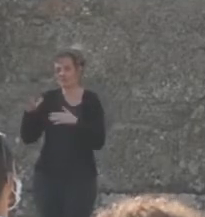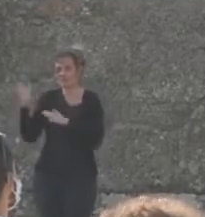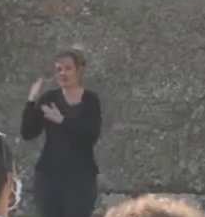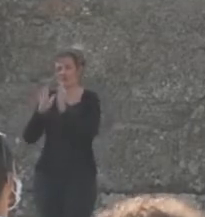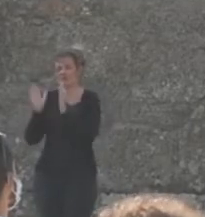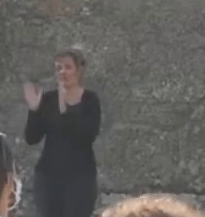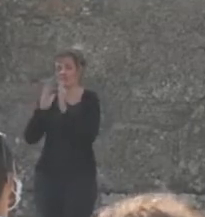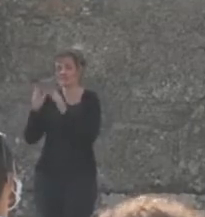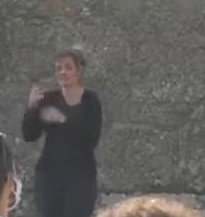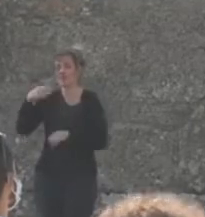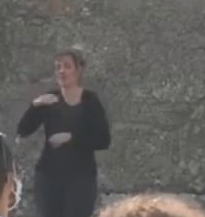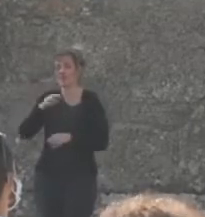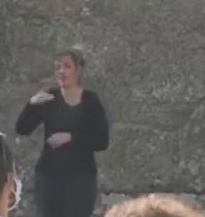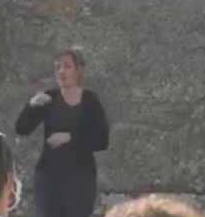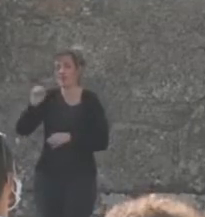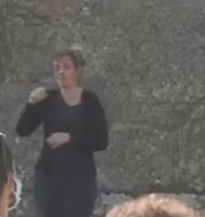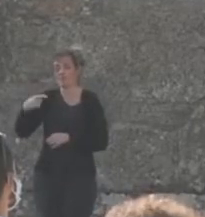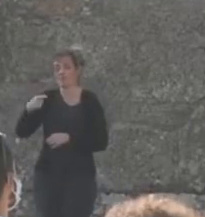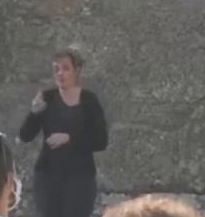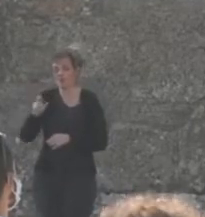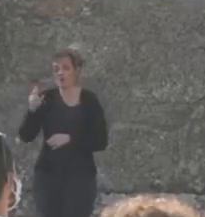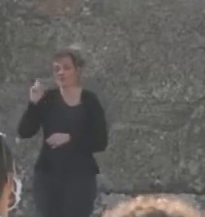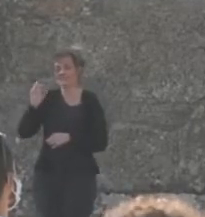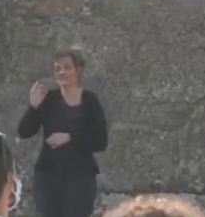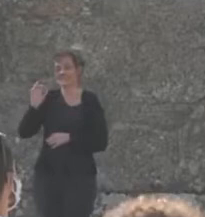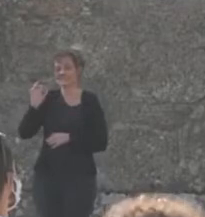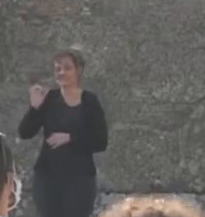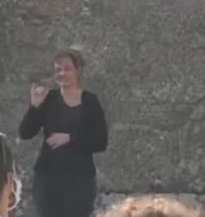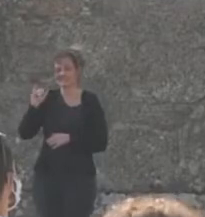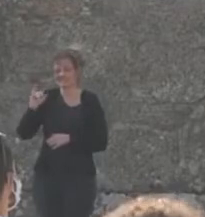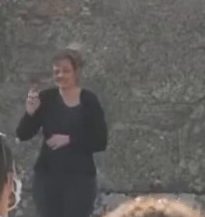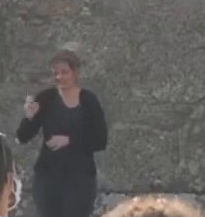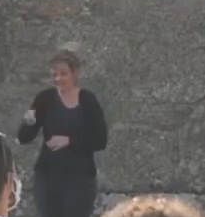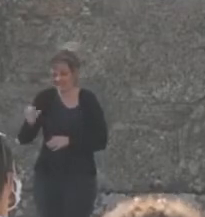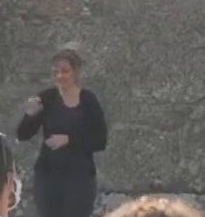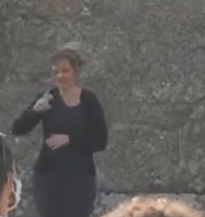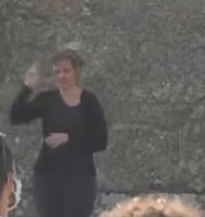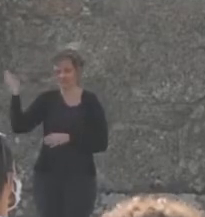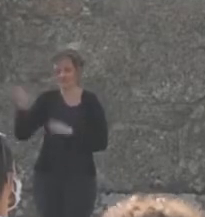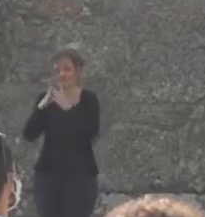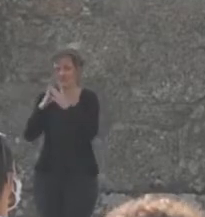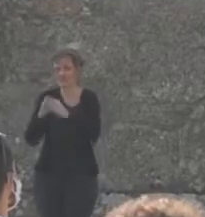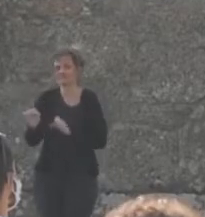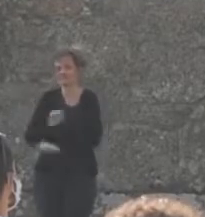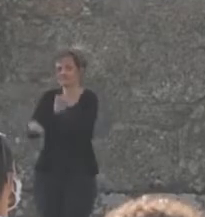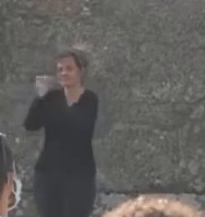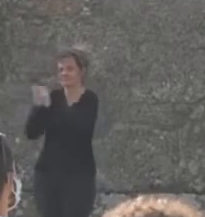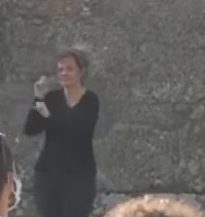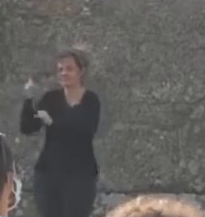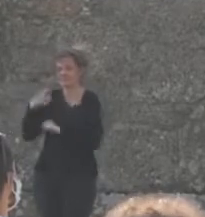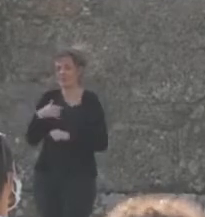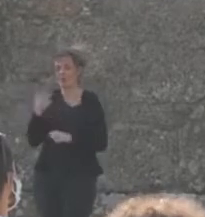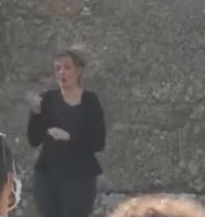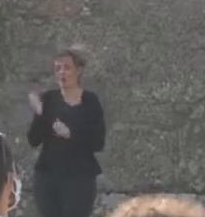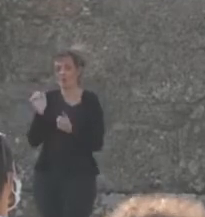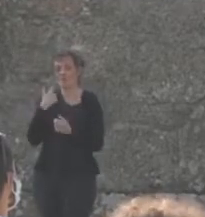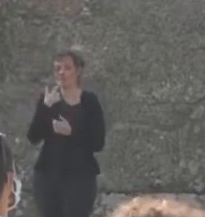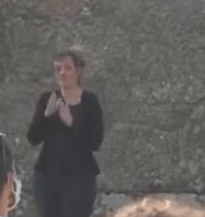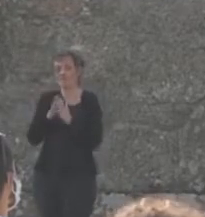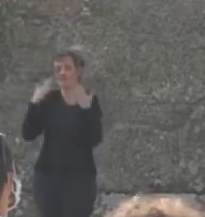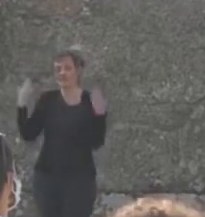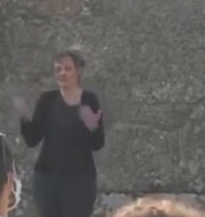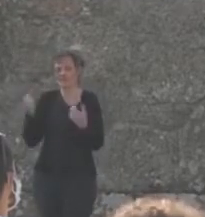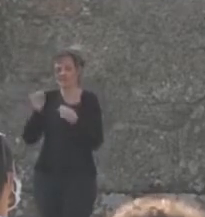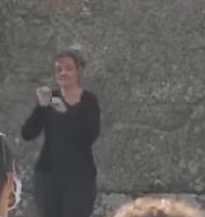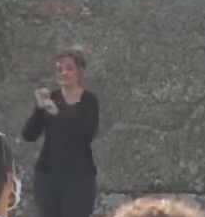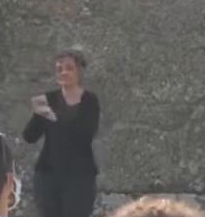Mogor, Seixo, Ardán, onde os mariñeiros participaron masivamente na defensa de Euskadi, ou a represión dos evangélicos, dos que